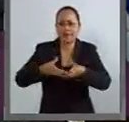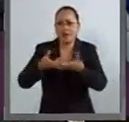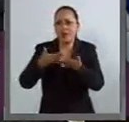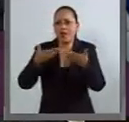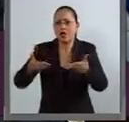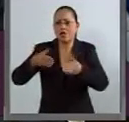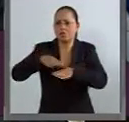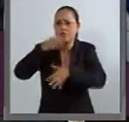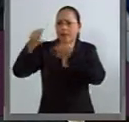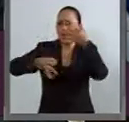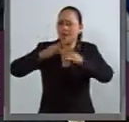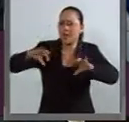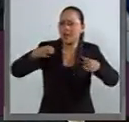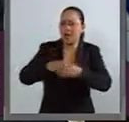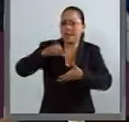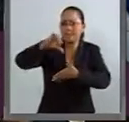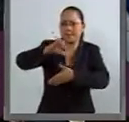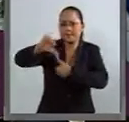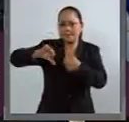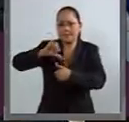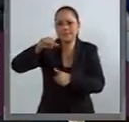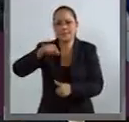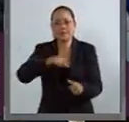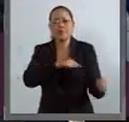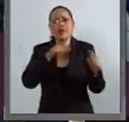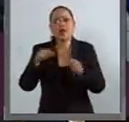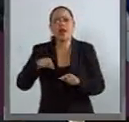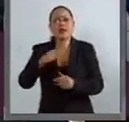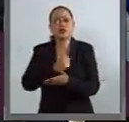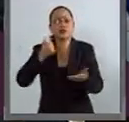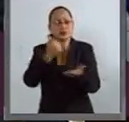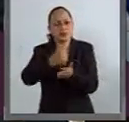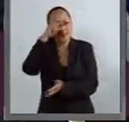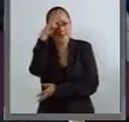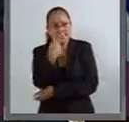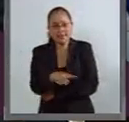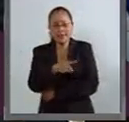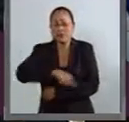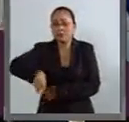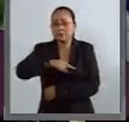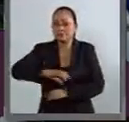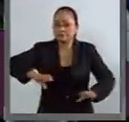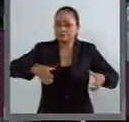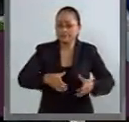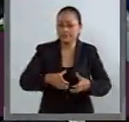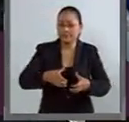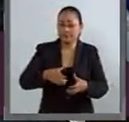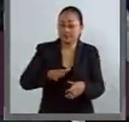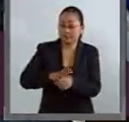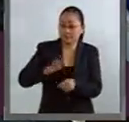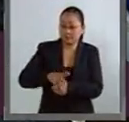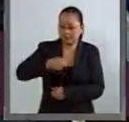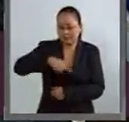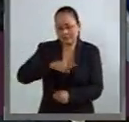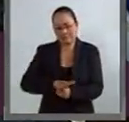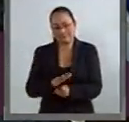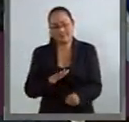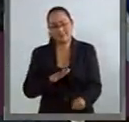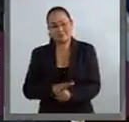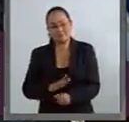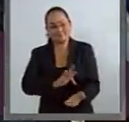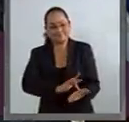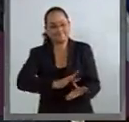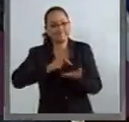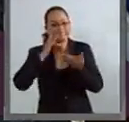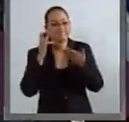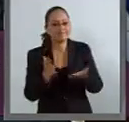de comunicación de América Latina y el Caribe que se realiza en la Ciudad de México y de la cual nos sentimos sumamente